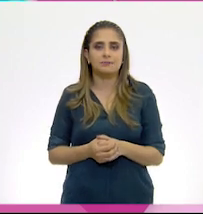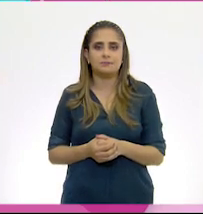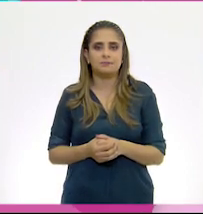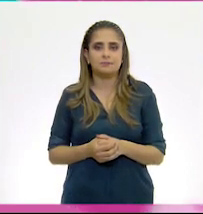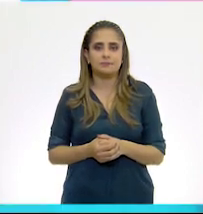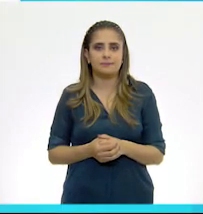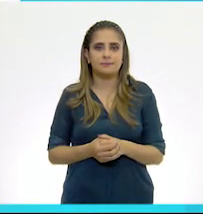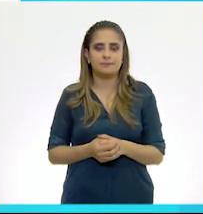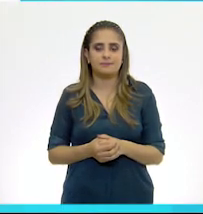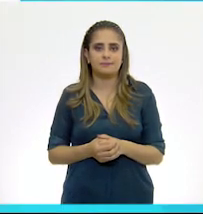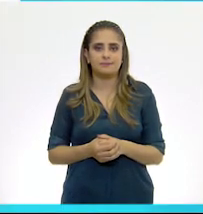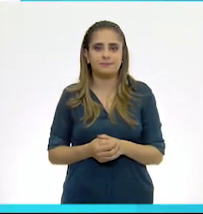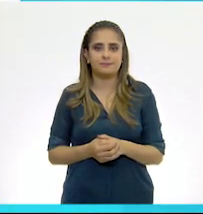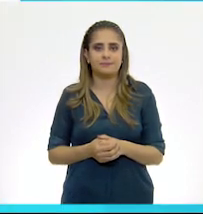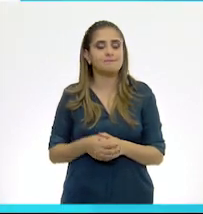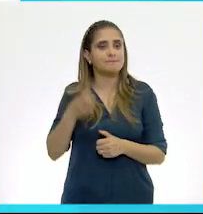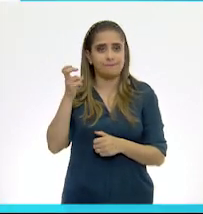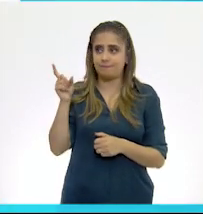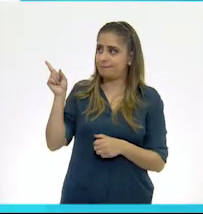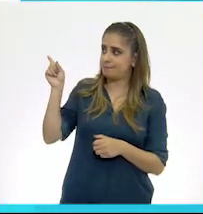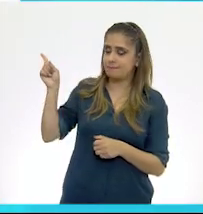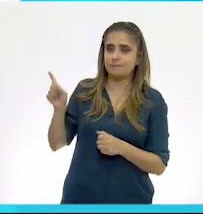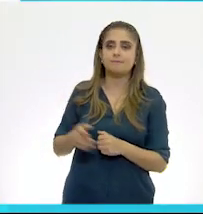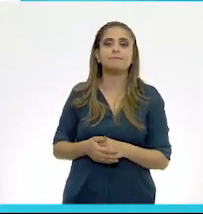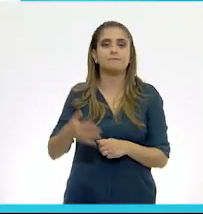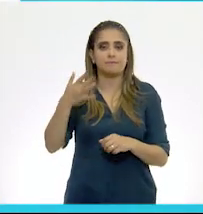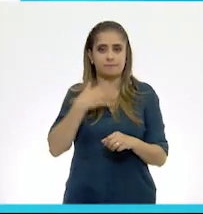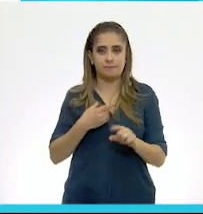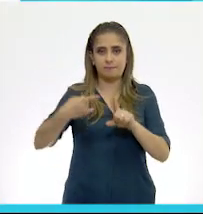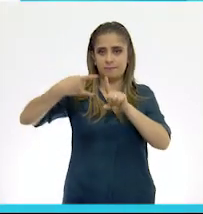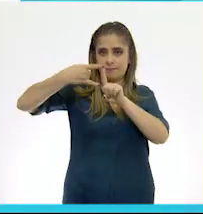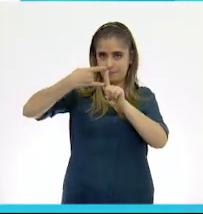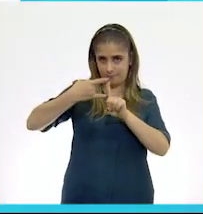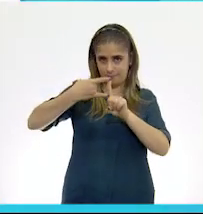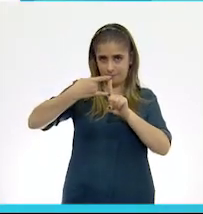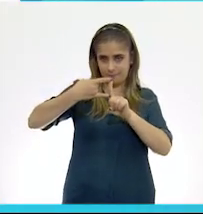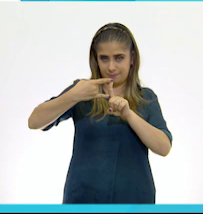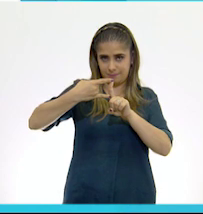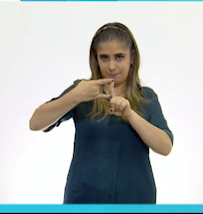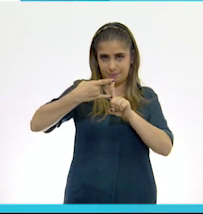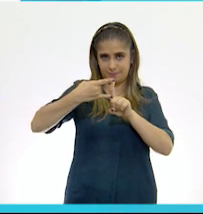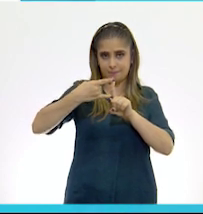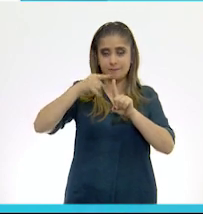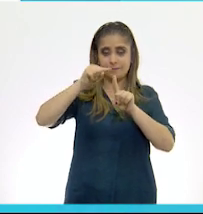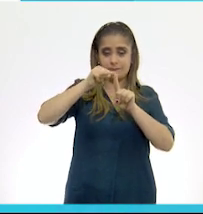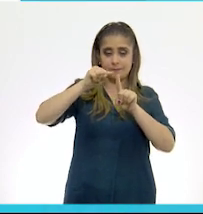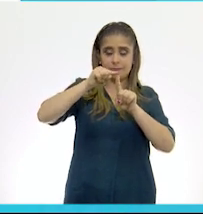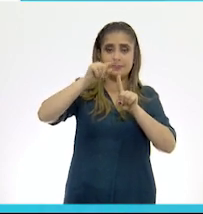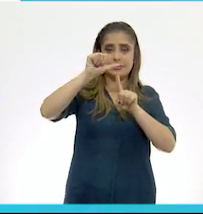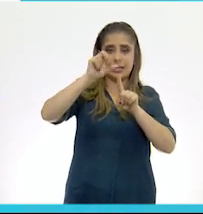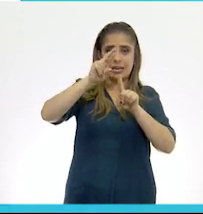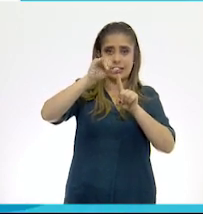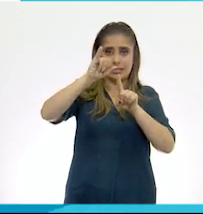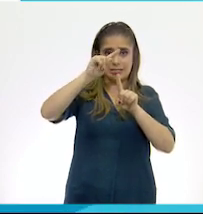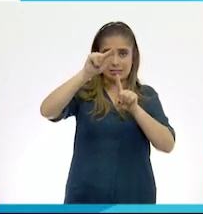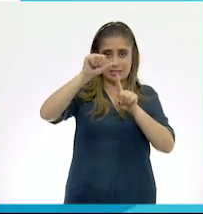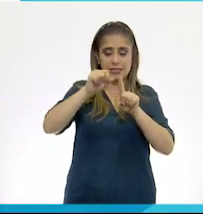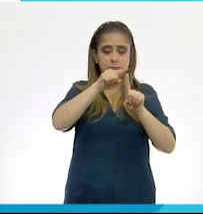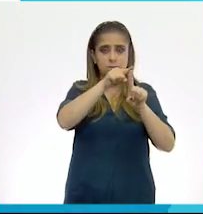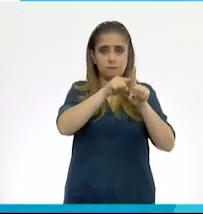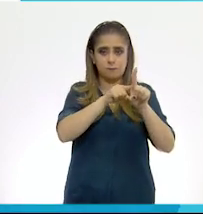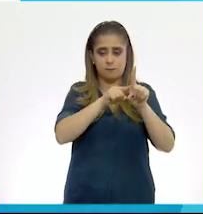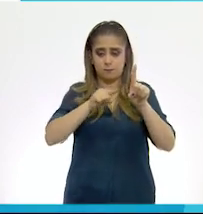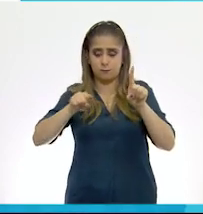viene la imagen. Eso es. Ahí está el cuadrado que nos mostrabas. Y entonces tiene las aristas o